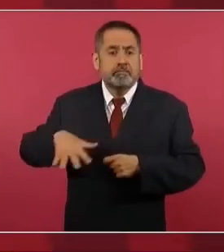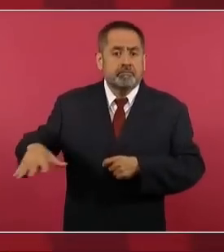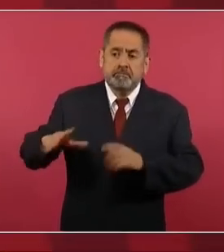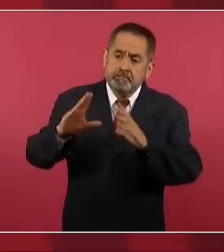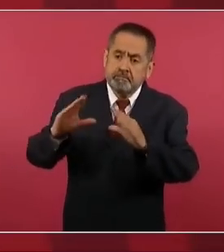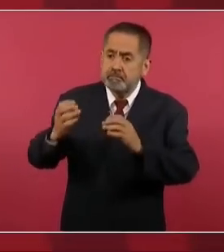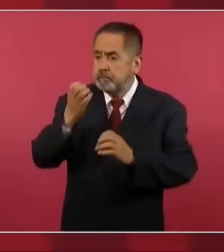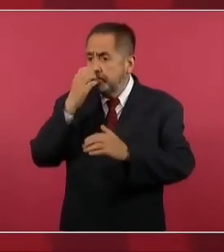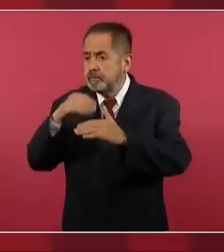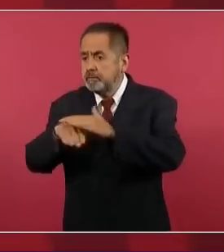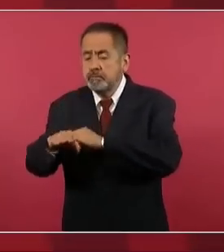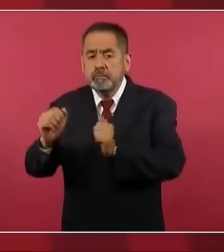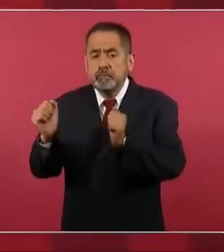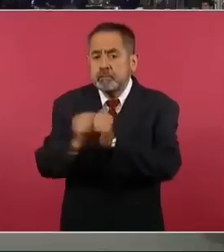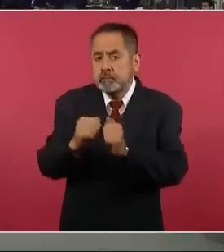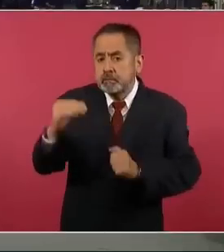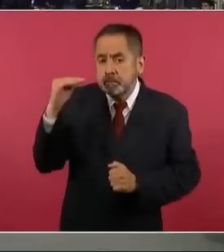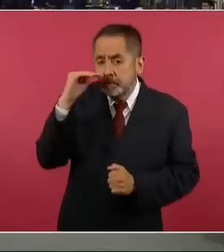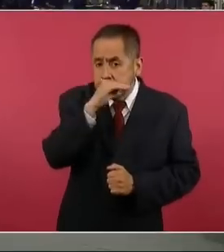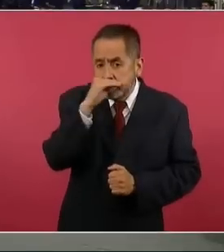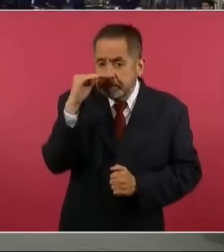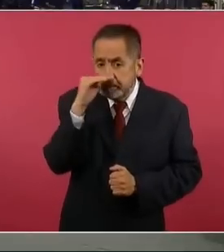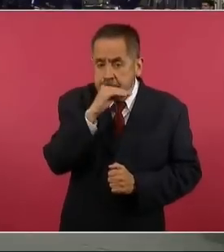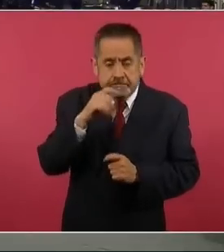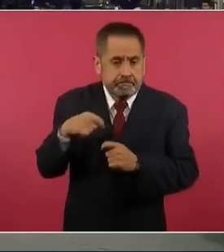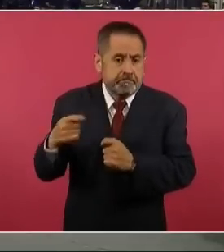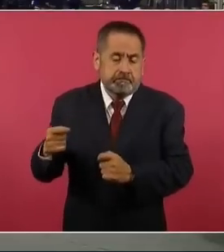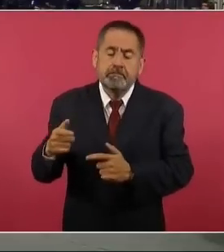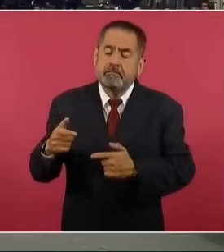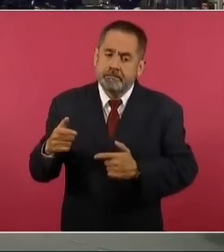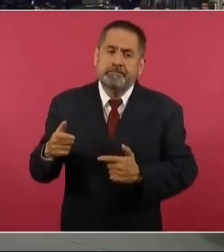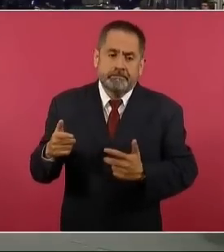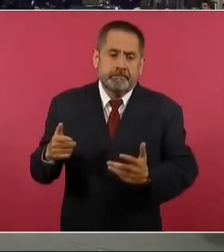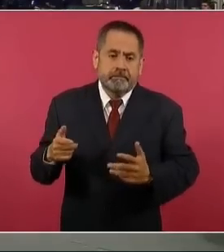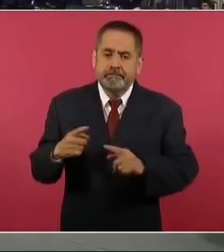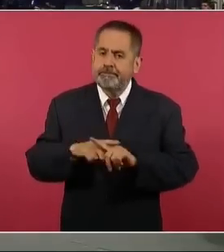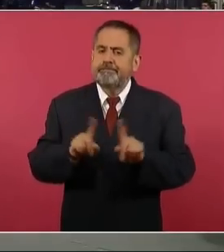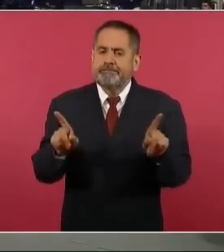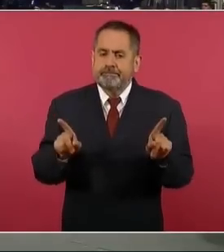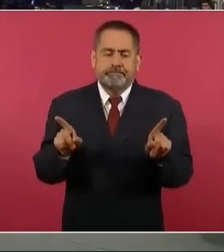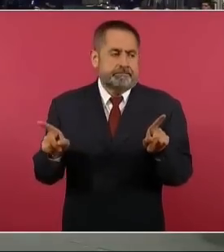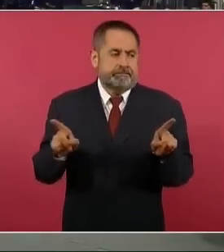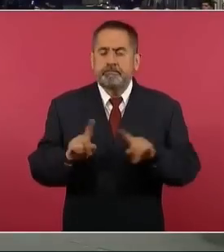niveles escolares. Y ahí viene la diferencia.